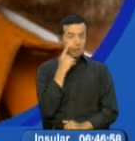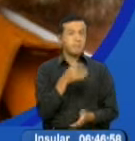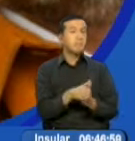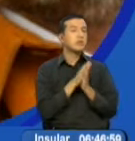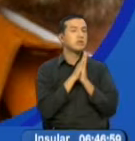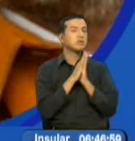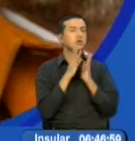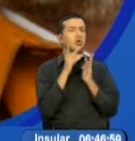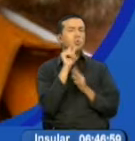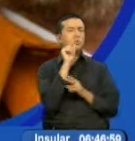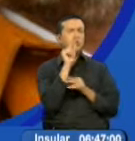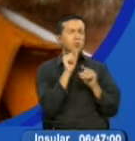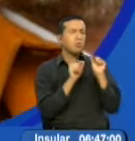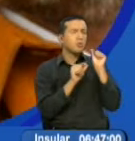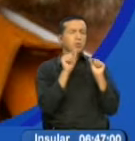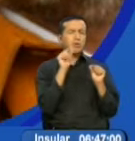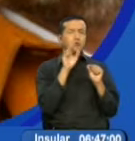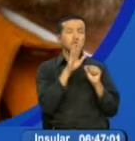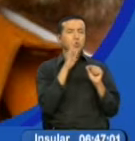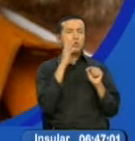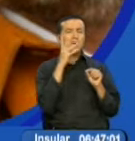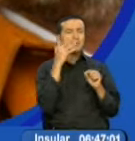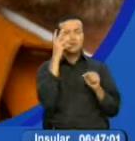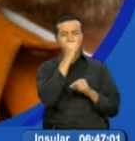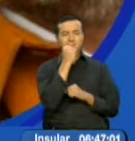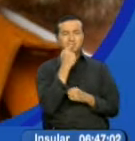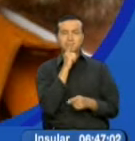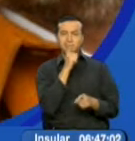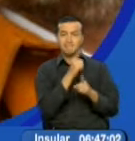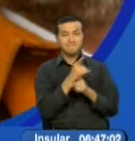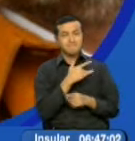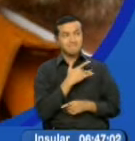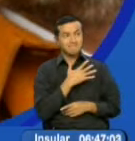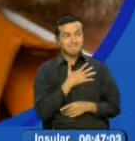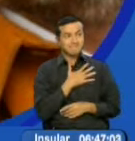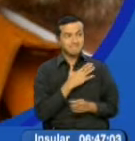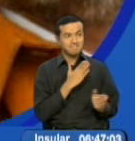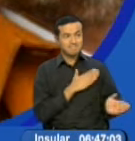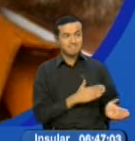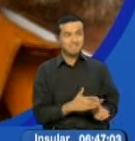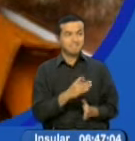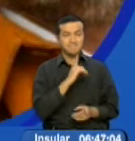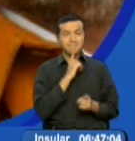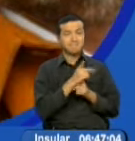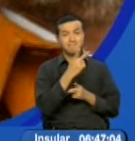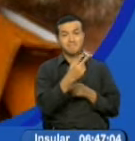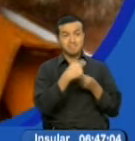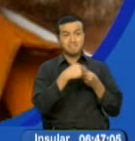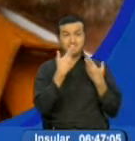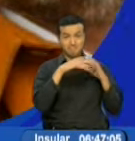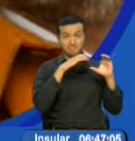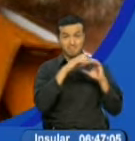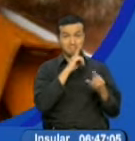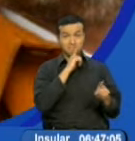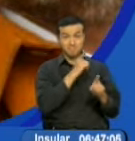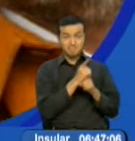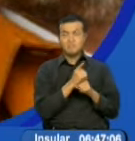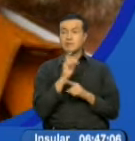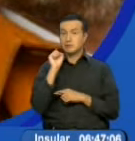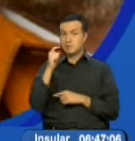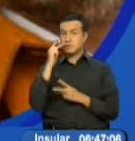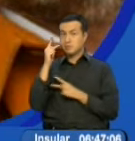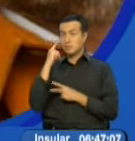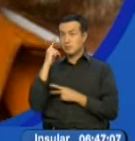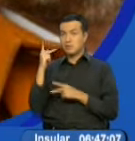peticiones diminutas. El show se lo vio claro y desgraciadamente allí estuviste. Lo hablamos, ¿verdad? Estuve y constaté